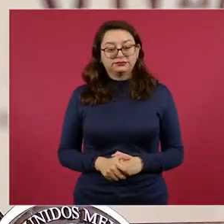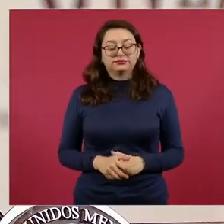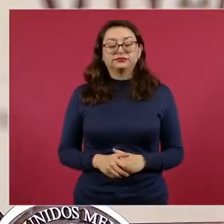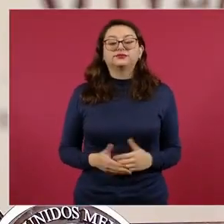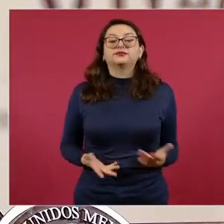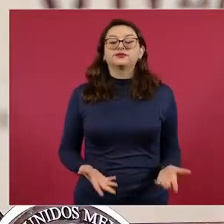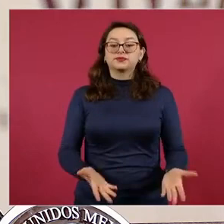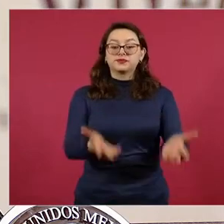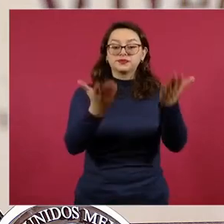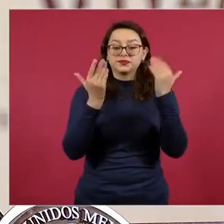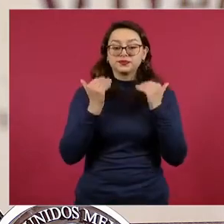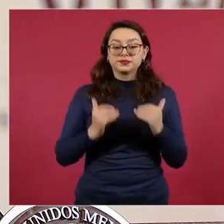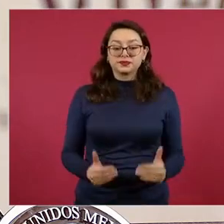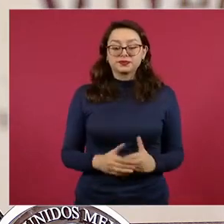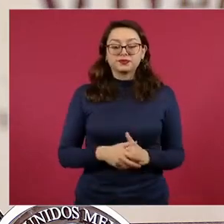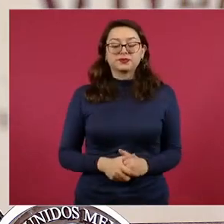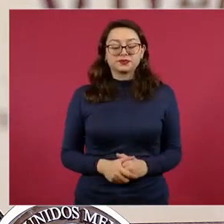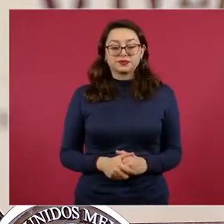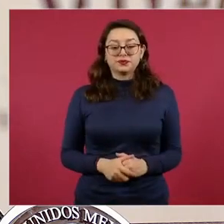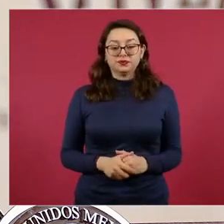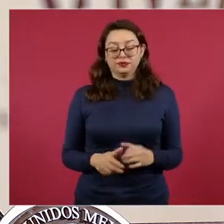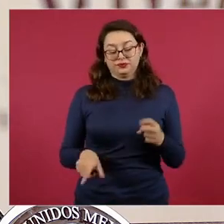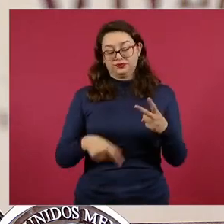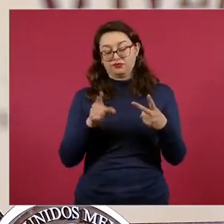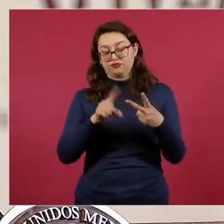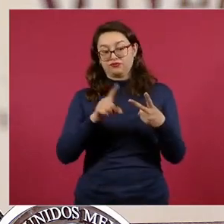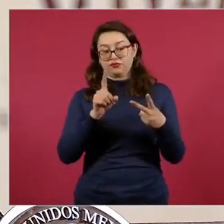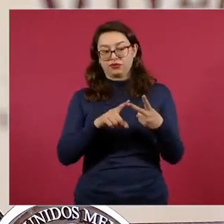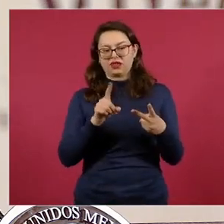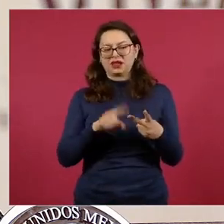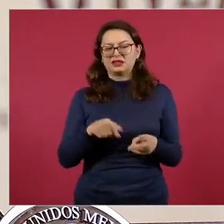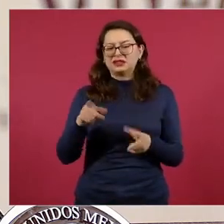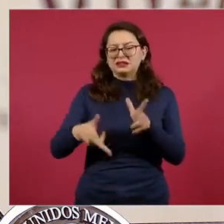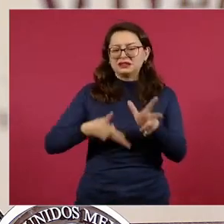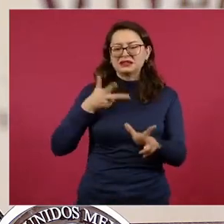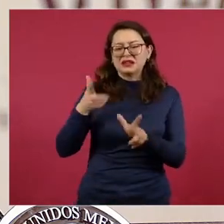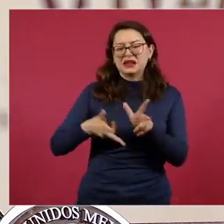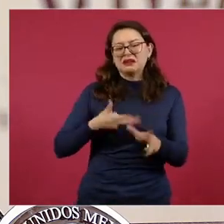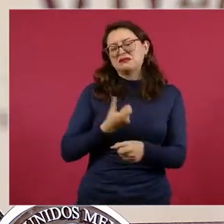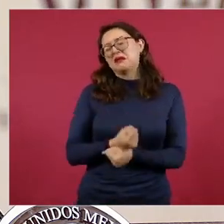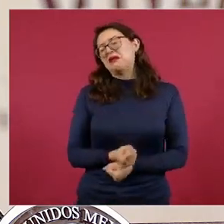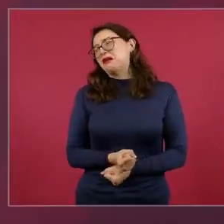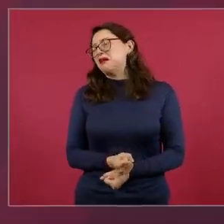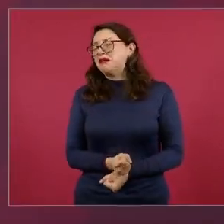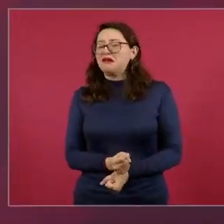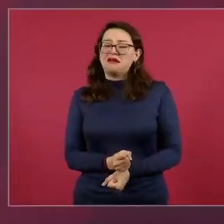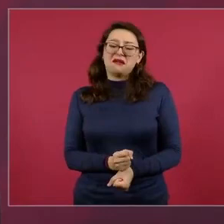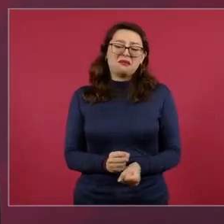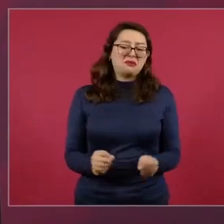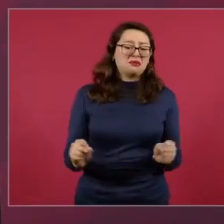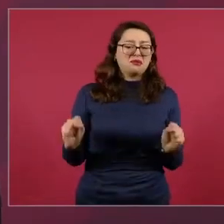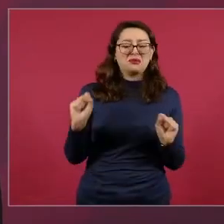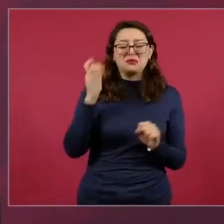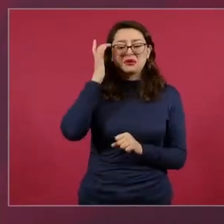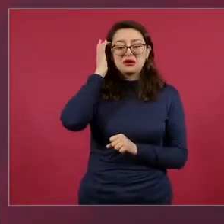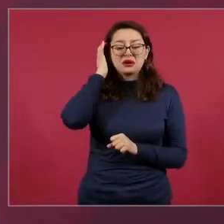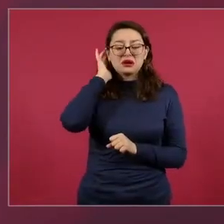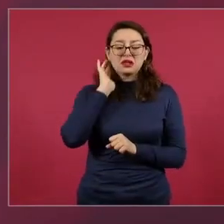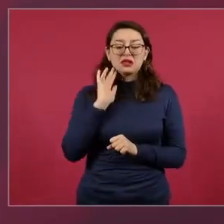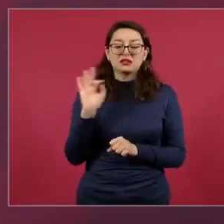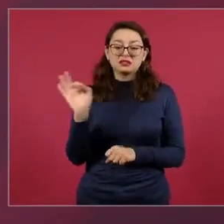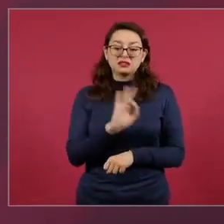Luego dijeron que el viaje del Tren Maya era muy aburrido. No sé si les tocó ahí en